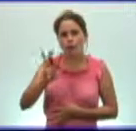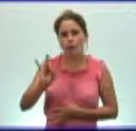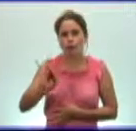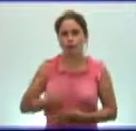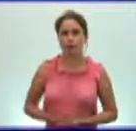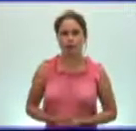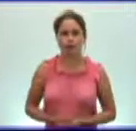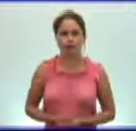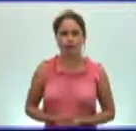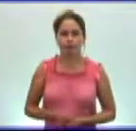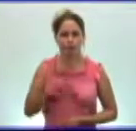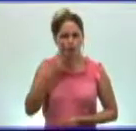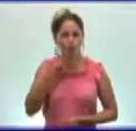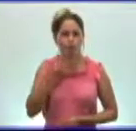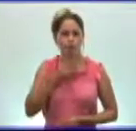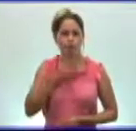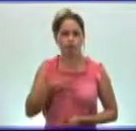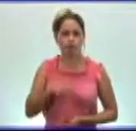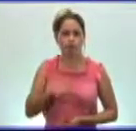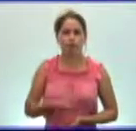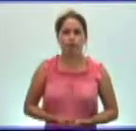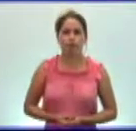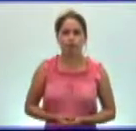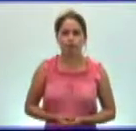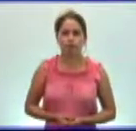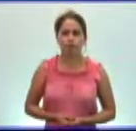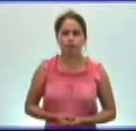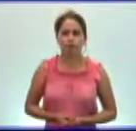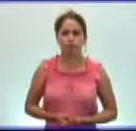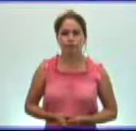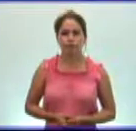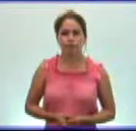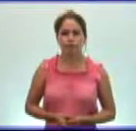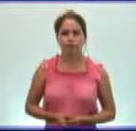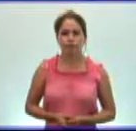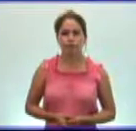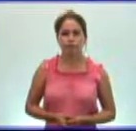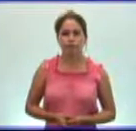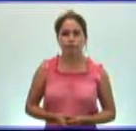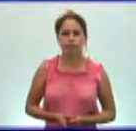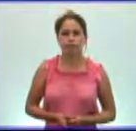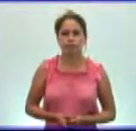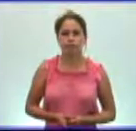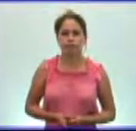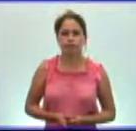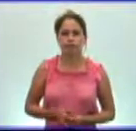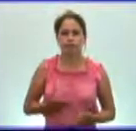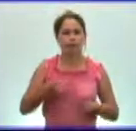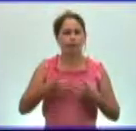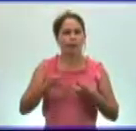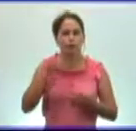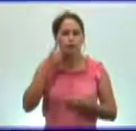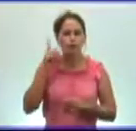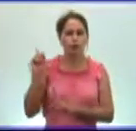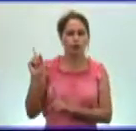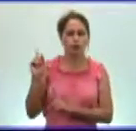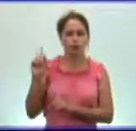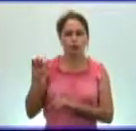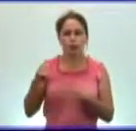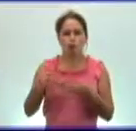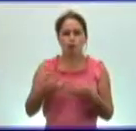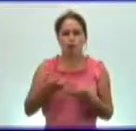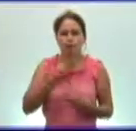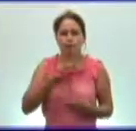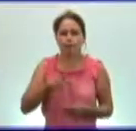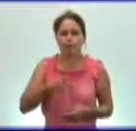Vamos a ver un ejemplo. La fórmula que nos proponemos